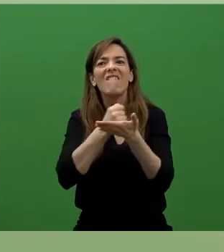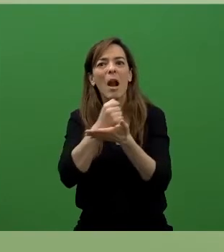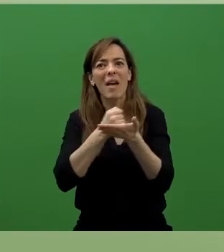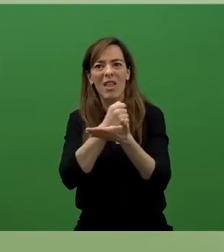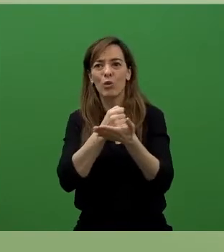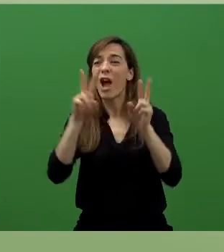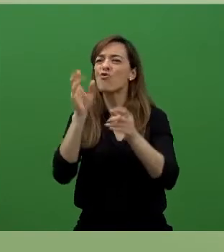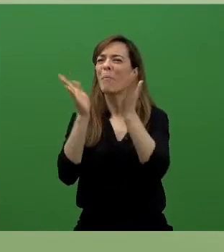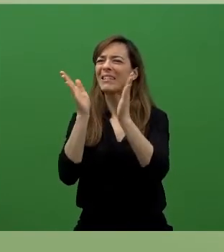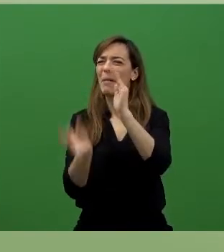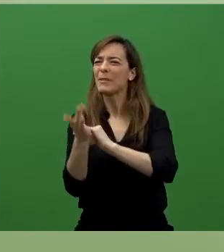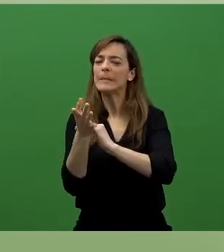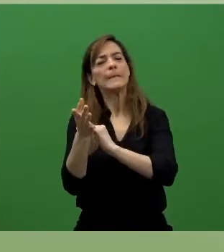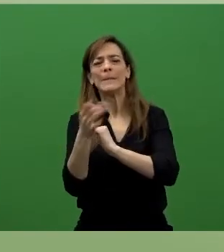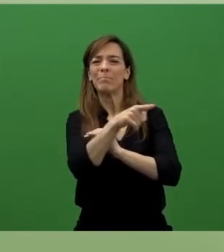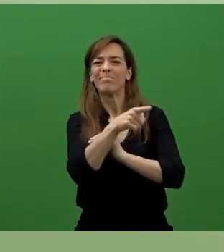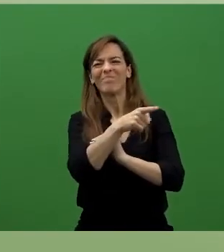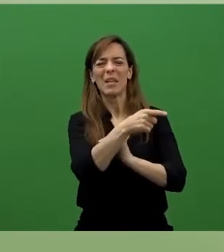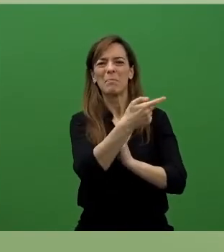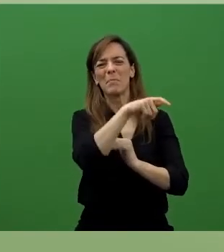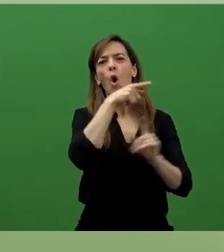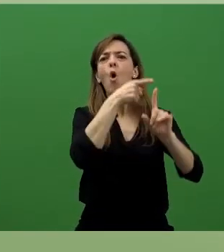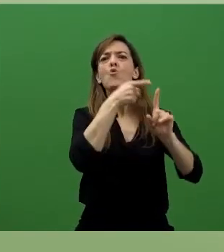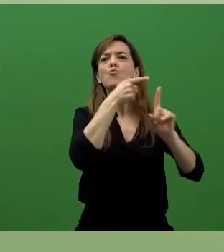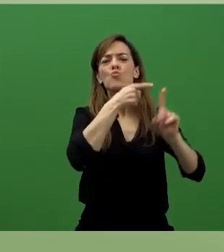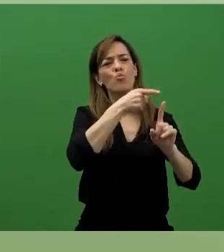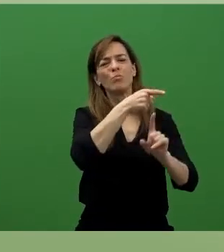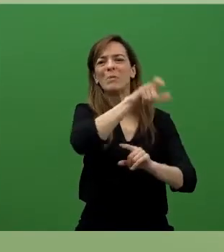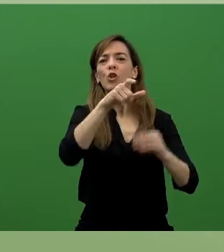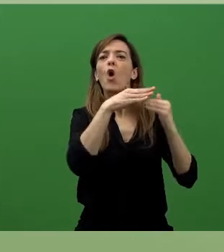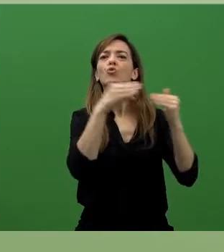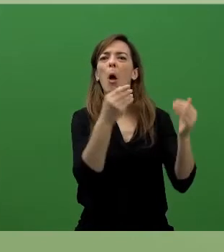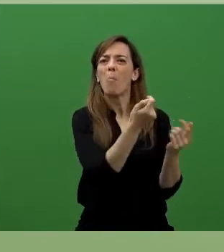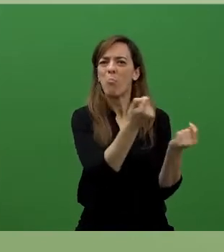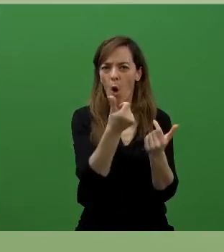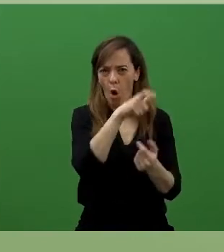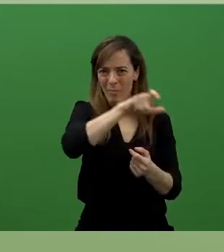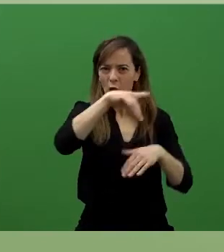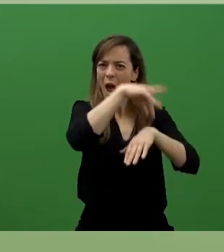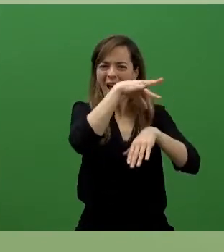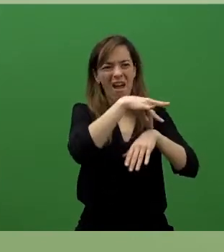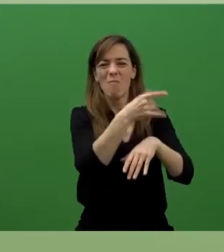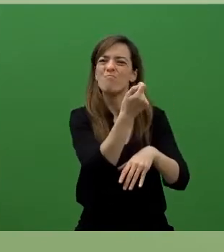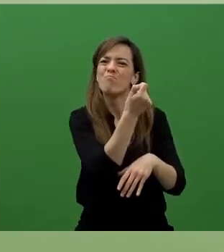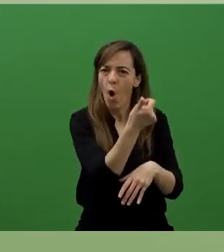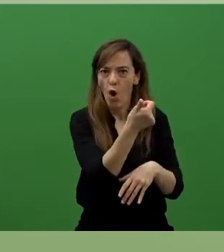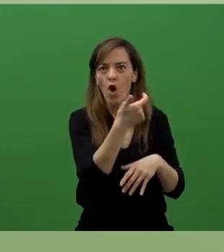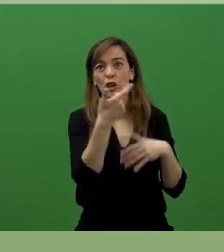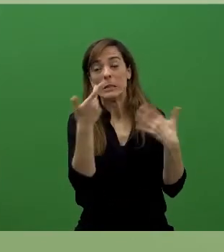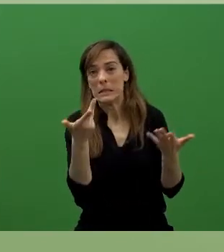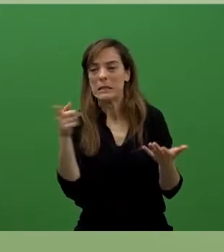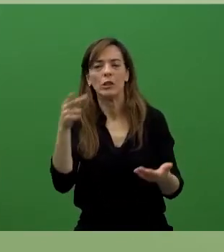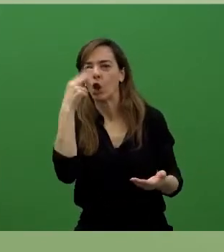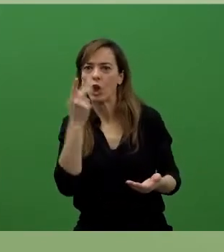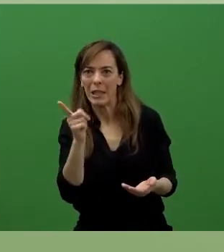nuevas terapias y cuando las desarrolla o las intenta testear, hay pocos pacientes para ensayos clínicos y en muchos casos